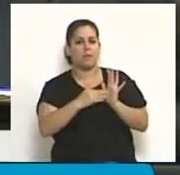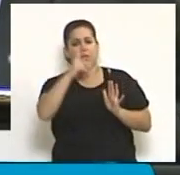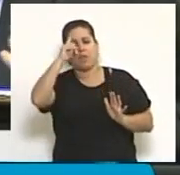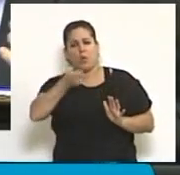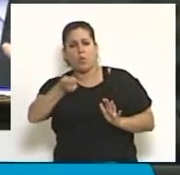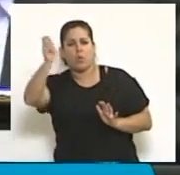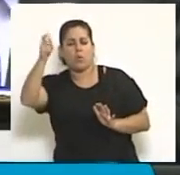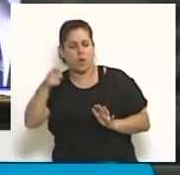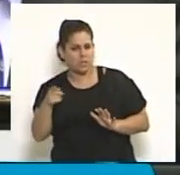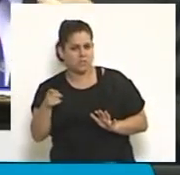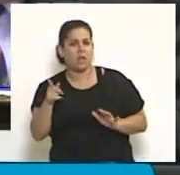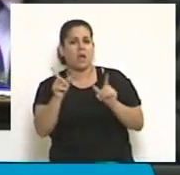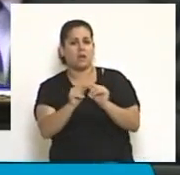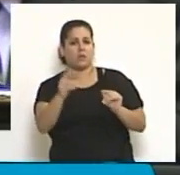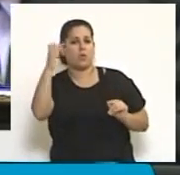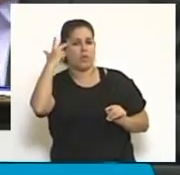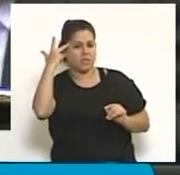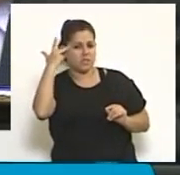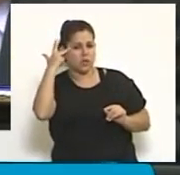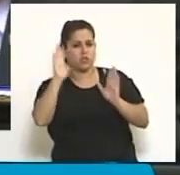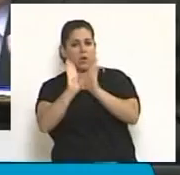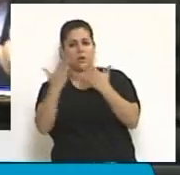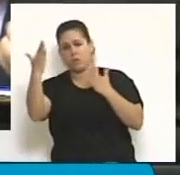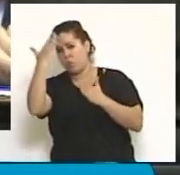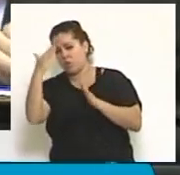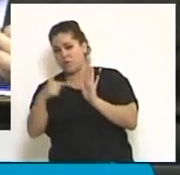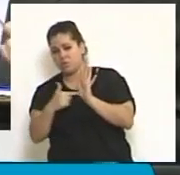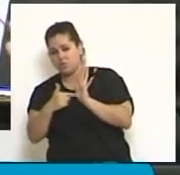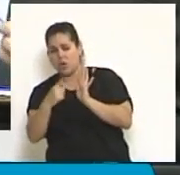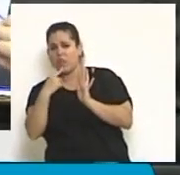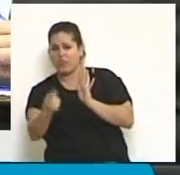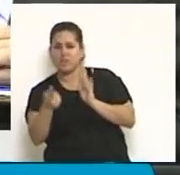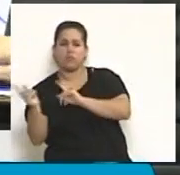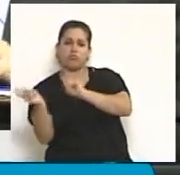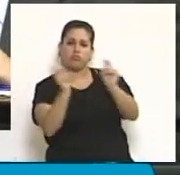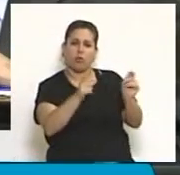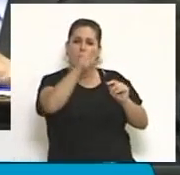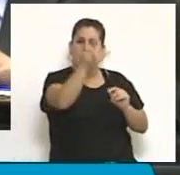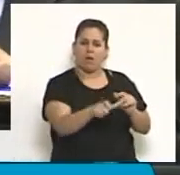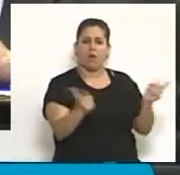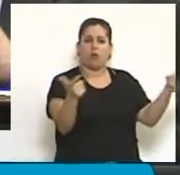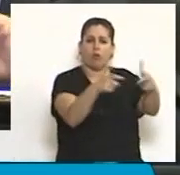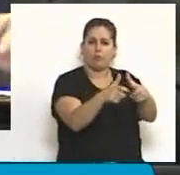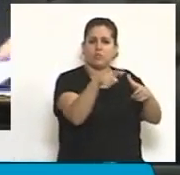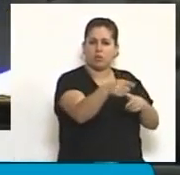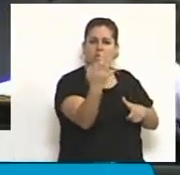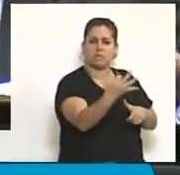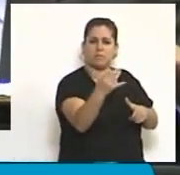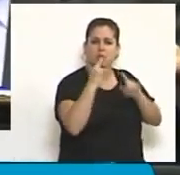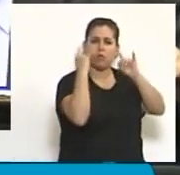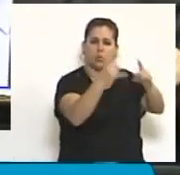natural, garantizada en el artículo 18 de la Constitución Nacional para otorgárselo a una comisión